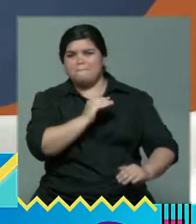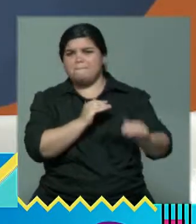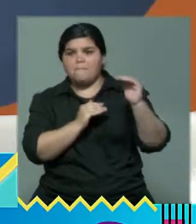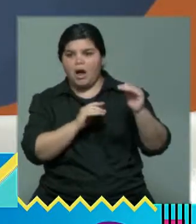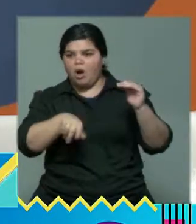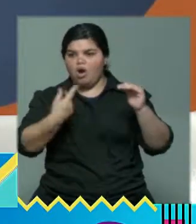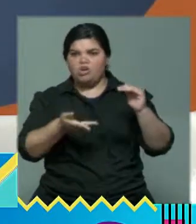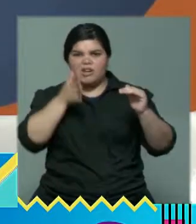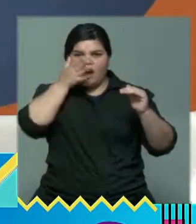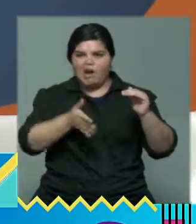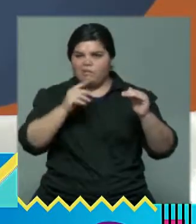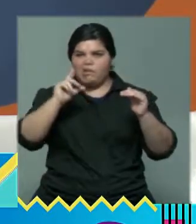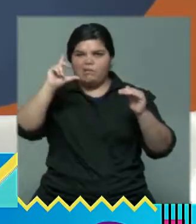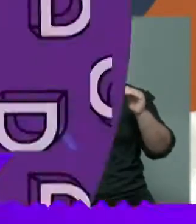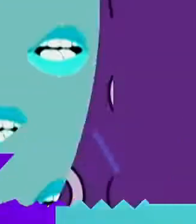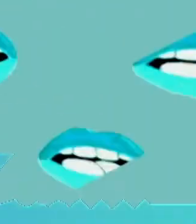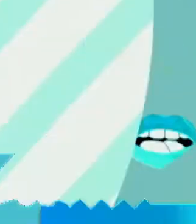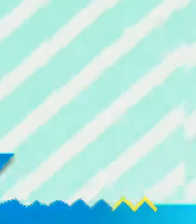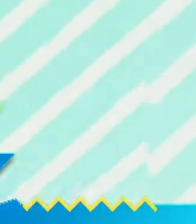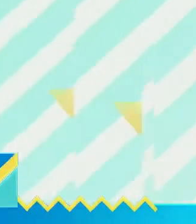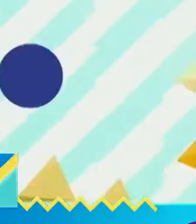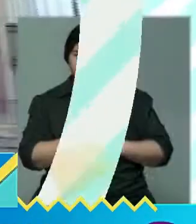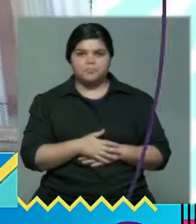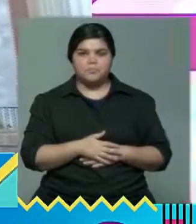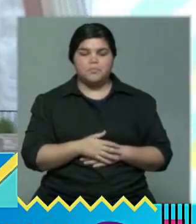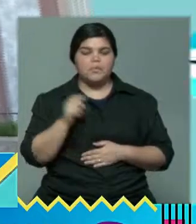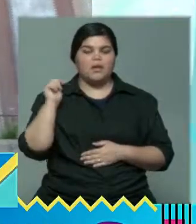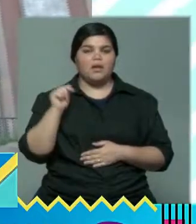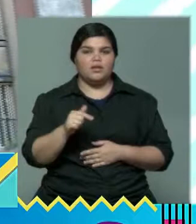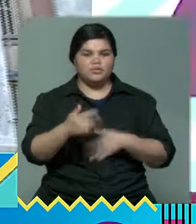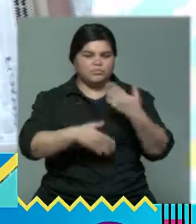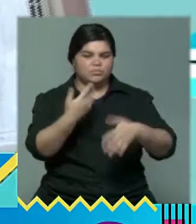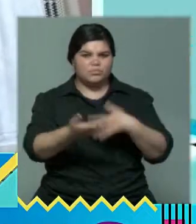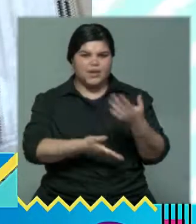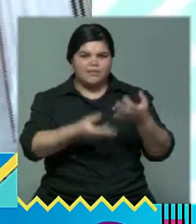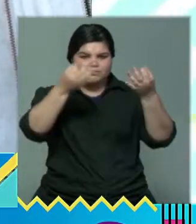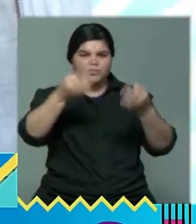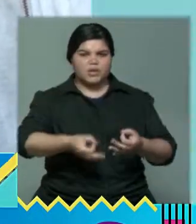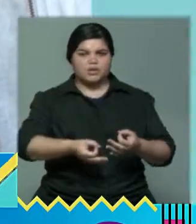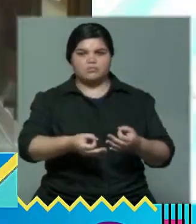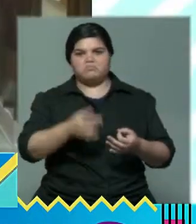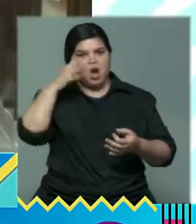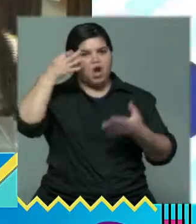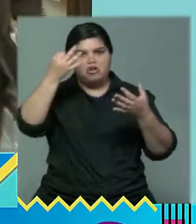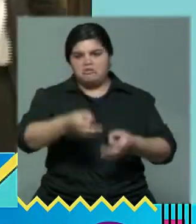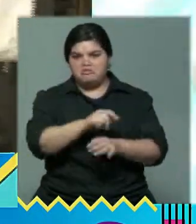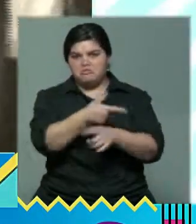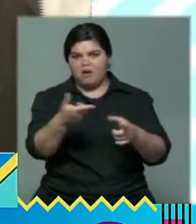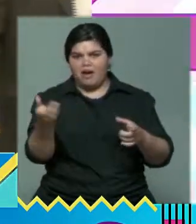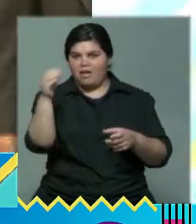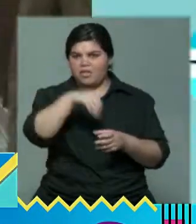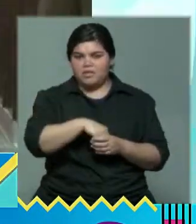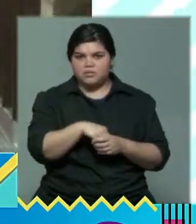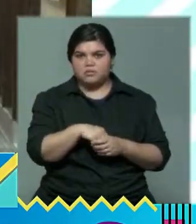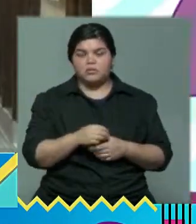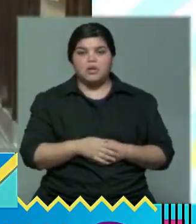de las penas o se disminuyen otras penas que no... Y empieza a perder coherencia el código y bueno, se hace a la